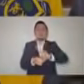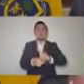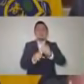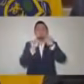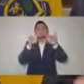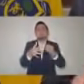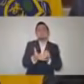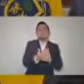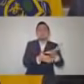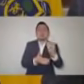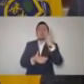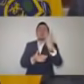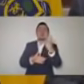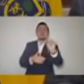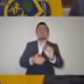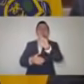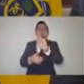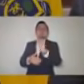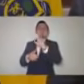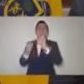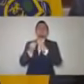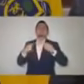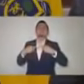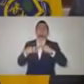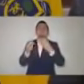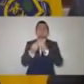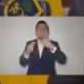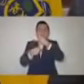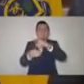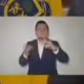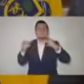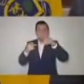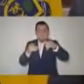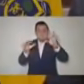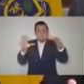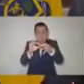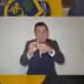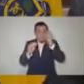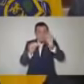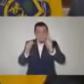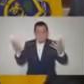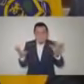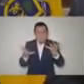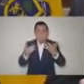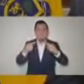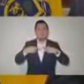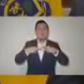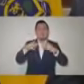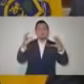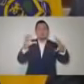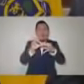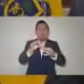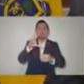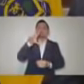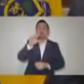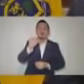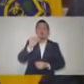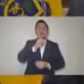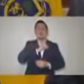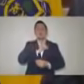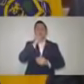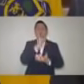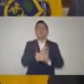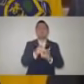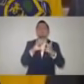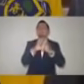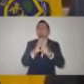10 días sin salir en la noche y dos fines de semana quedándonos en casa esta es una solución infalible o mágica el problema que enfrentamos no